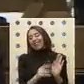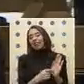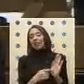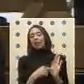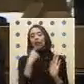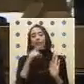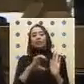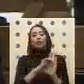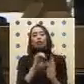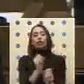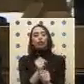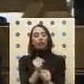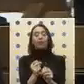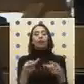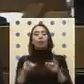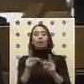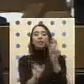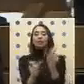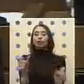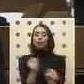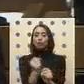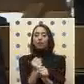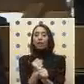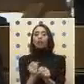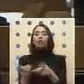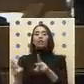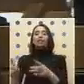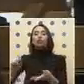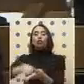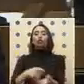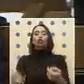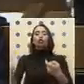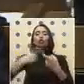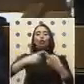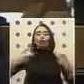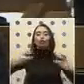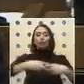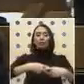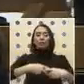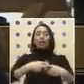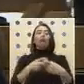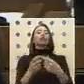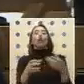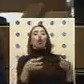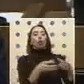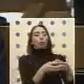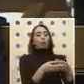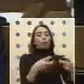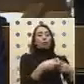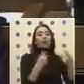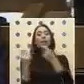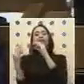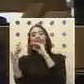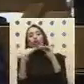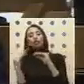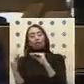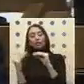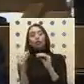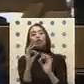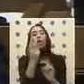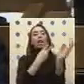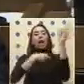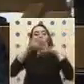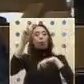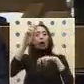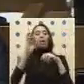destacar del punto de vista de los derechos de los trabajadores a sindicalizarse, a negociar colectivamente, a llevar adelante la huelga como